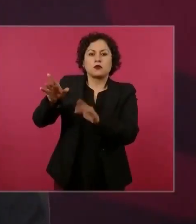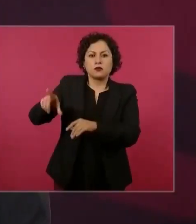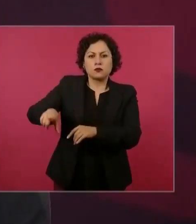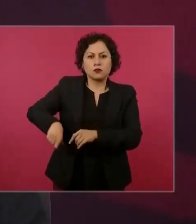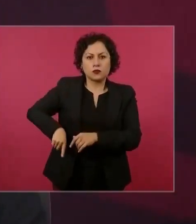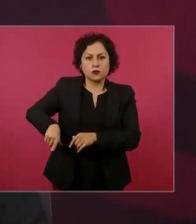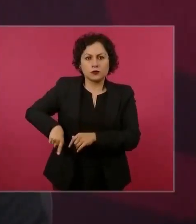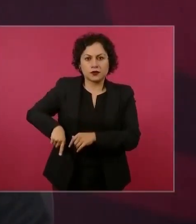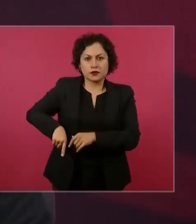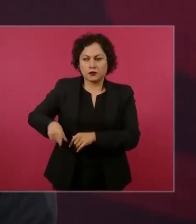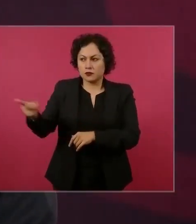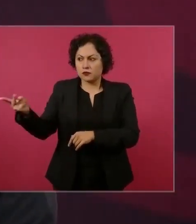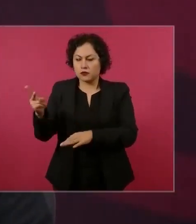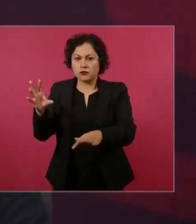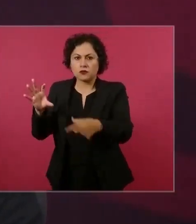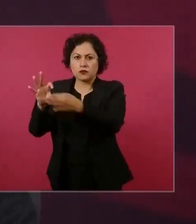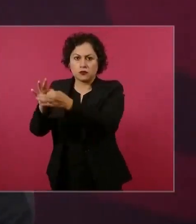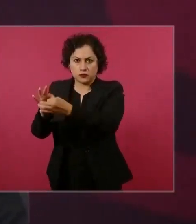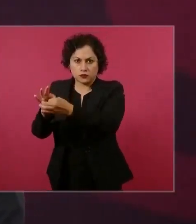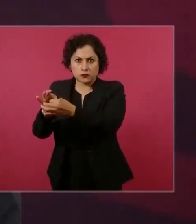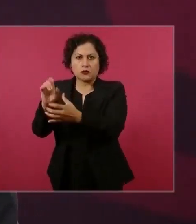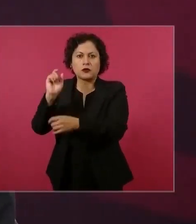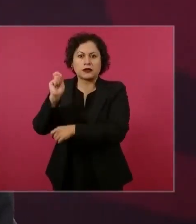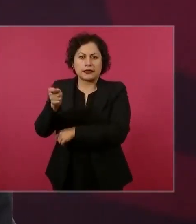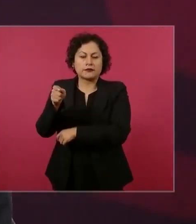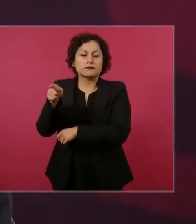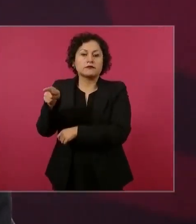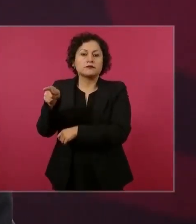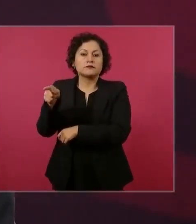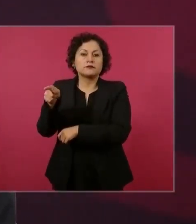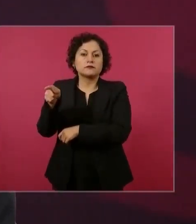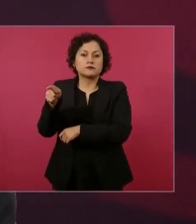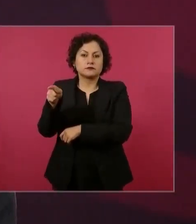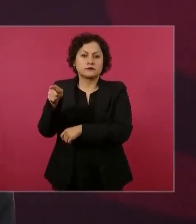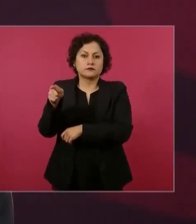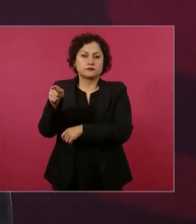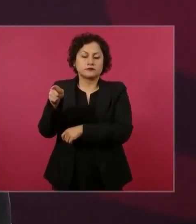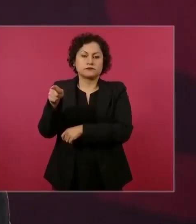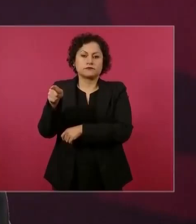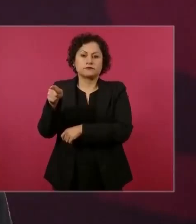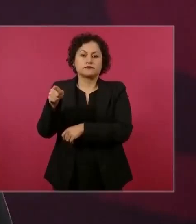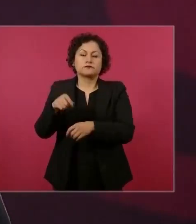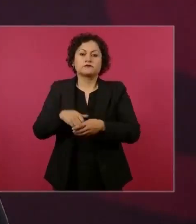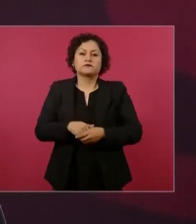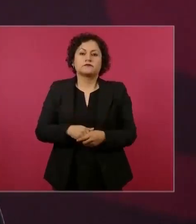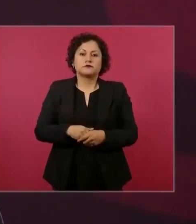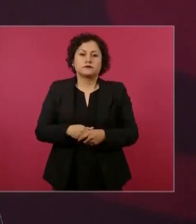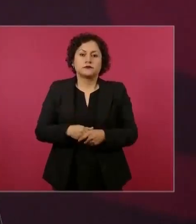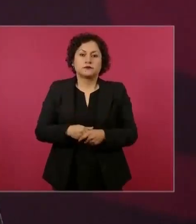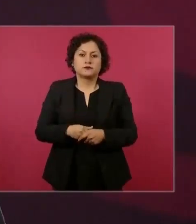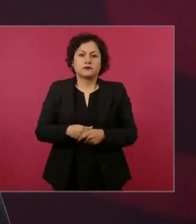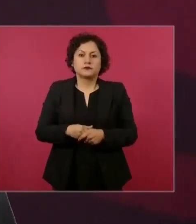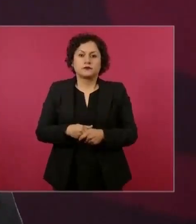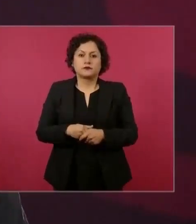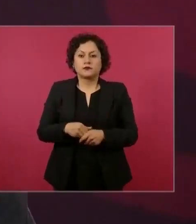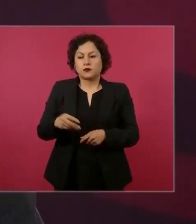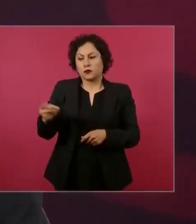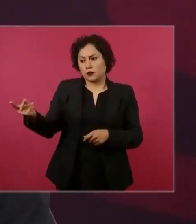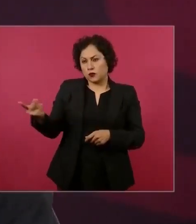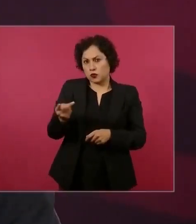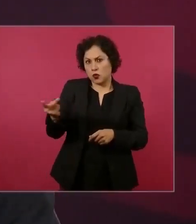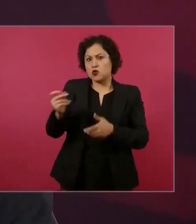Esas entidades públicas reciben a cambio y se factura a nombre de